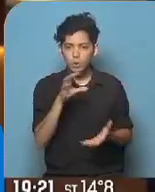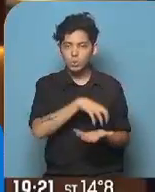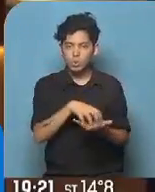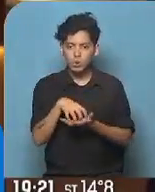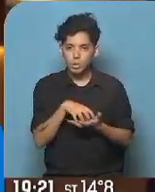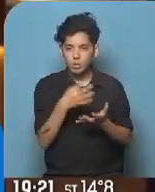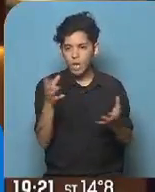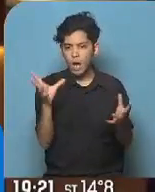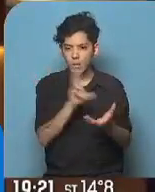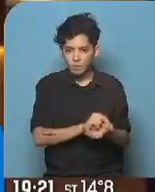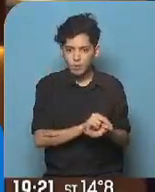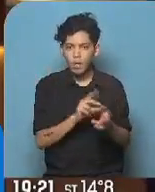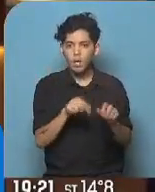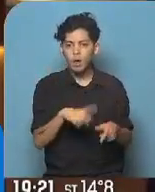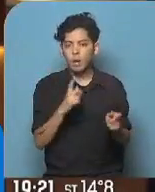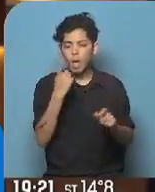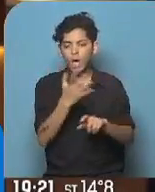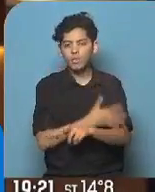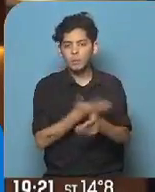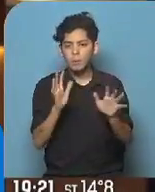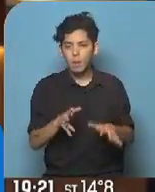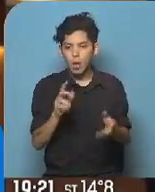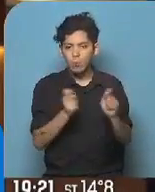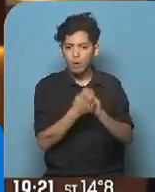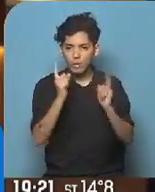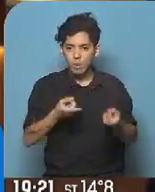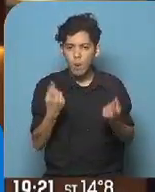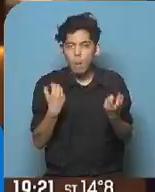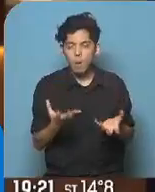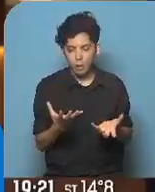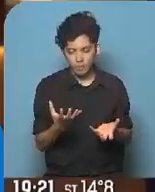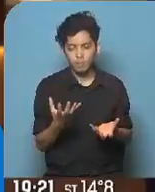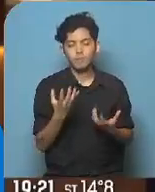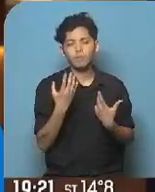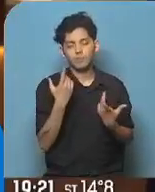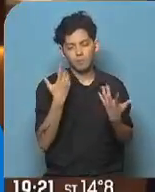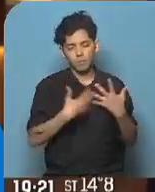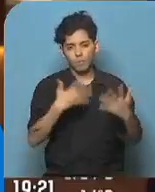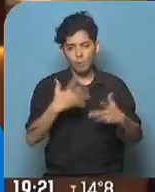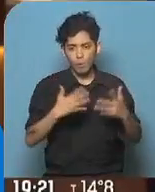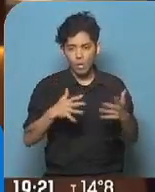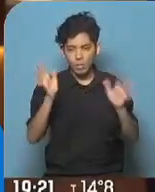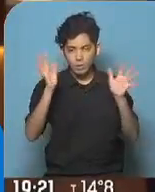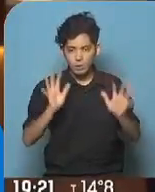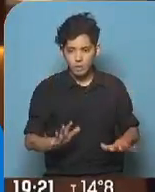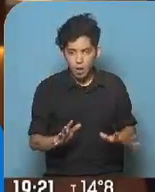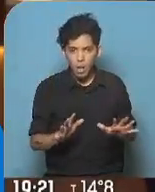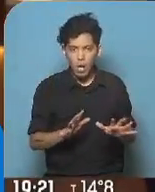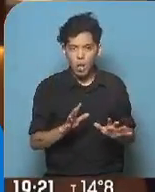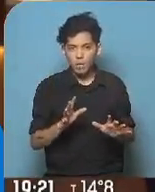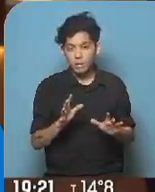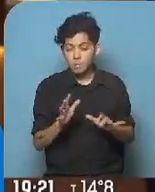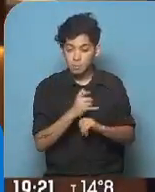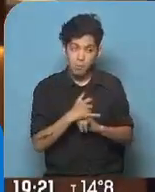he visto y modificado eso en primer lugar porque estamos hablando de un presupuesto con una estructura con una estructura